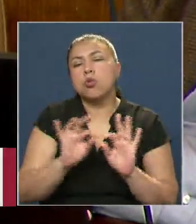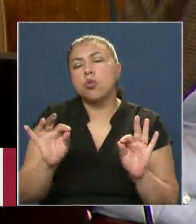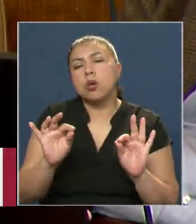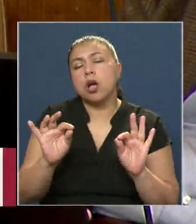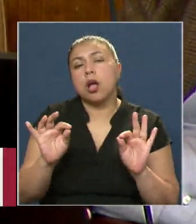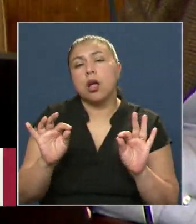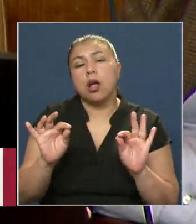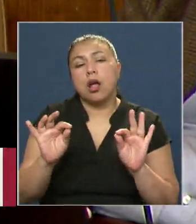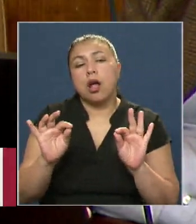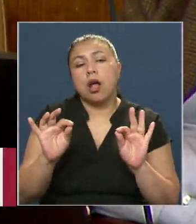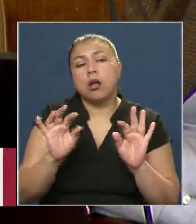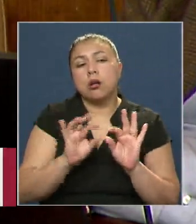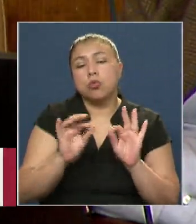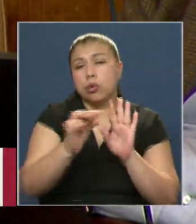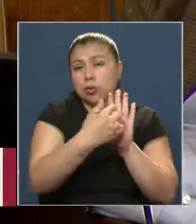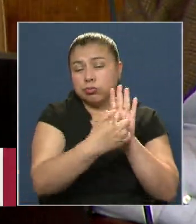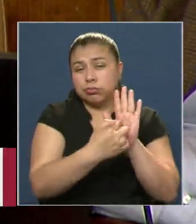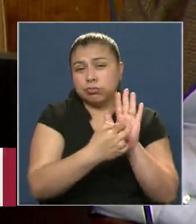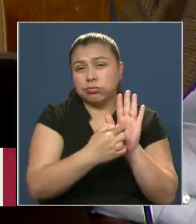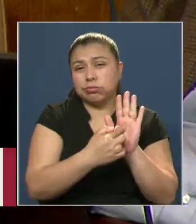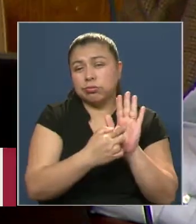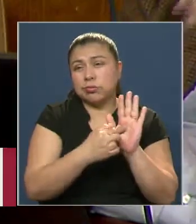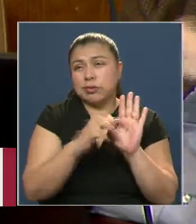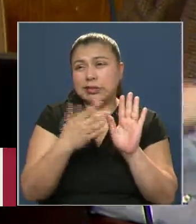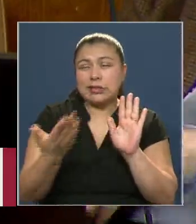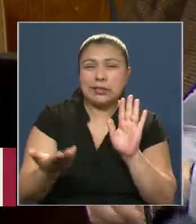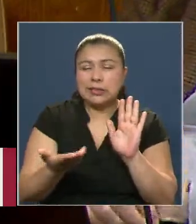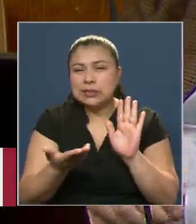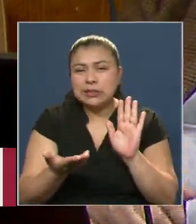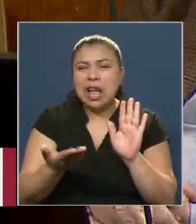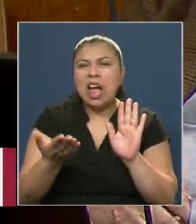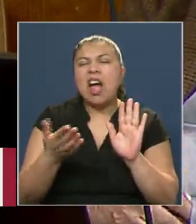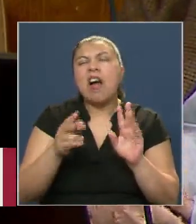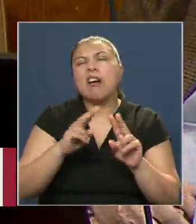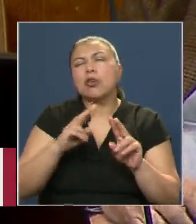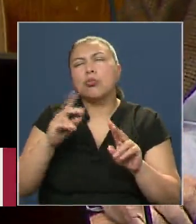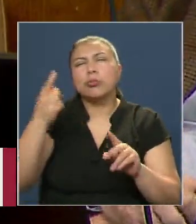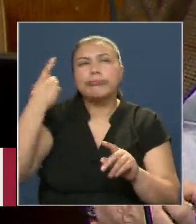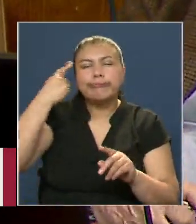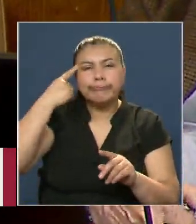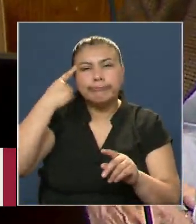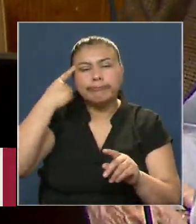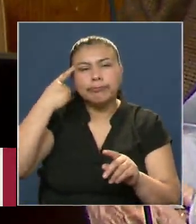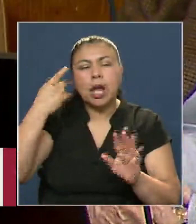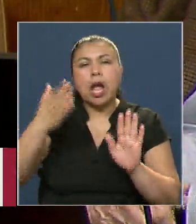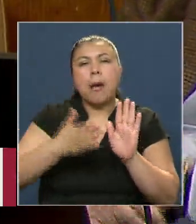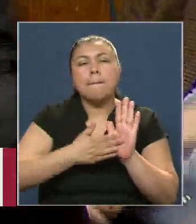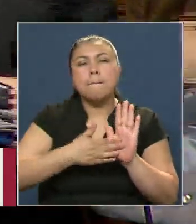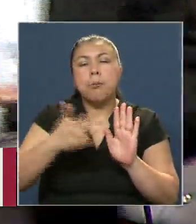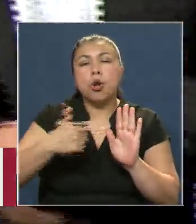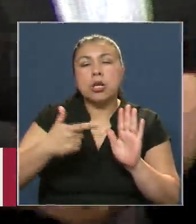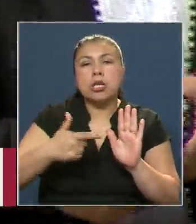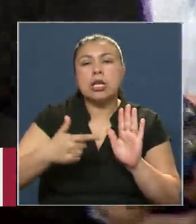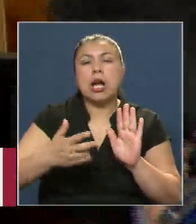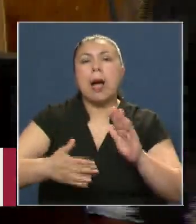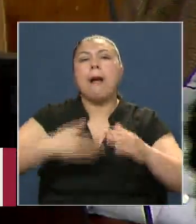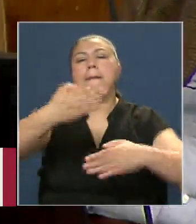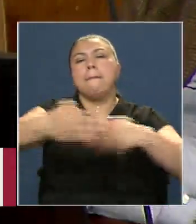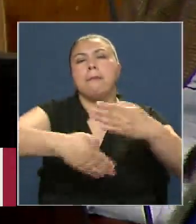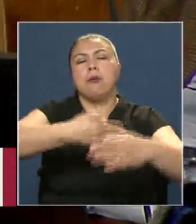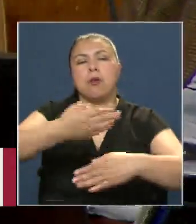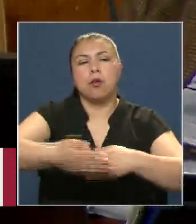haber una intención de hacer políticas a largo plazo y no en